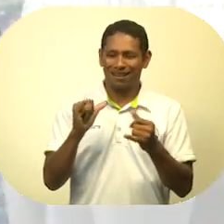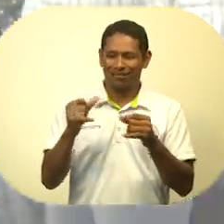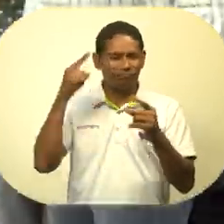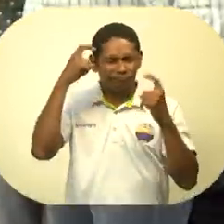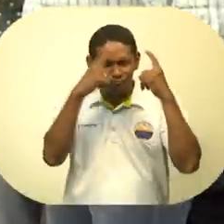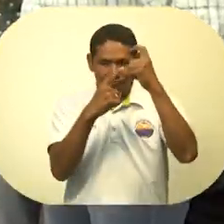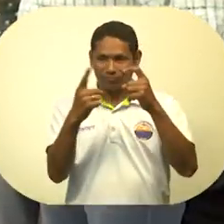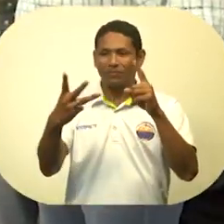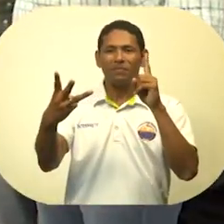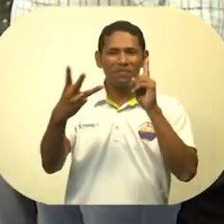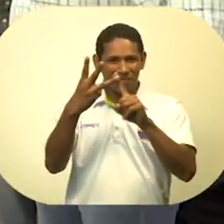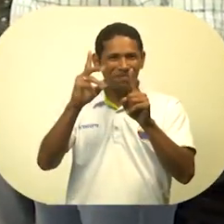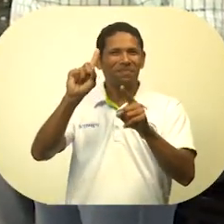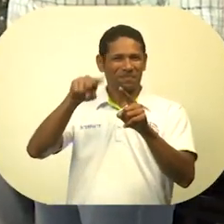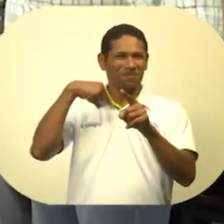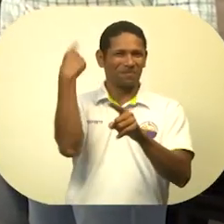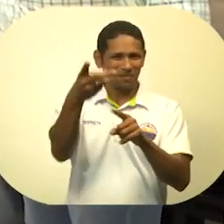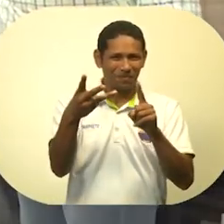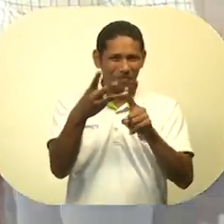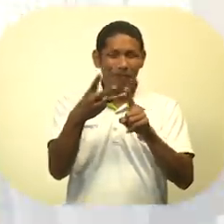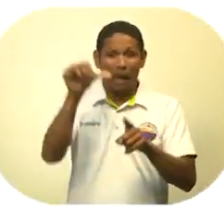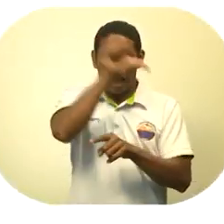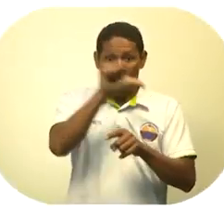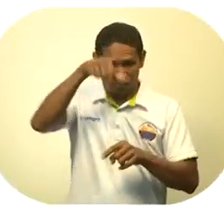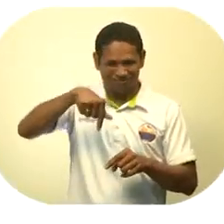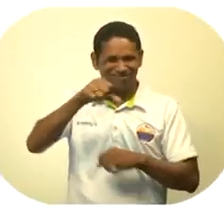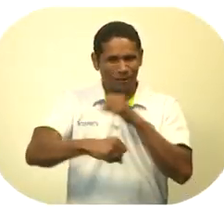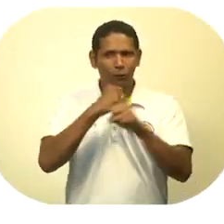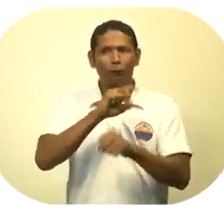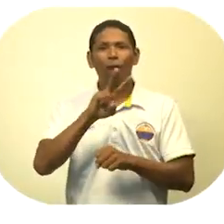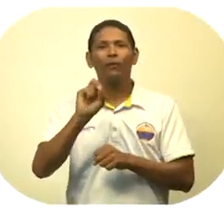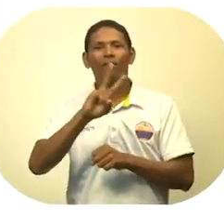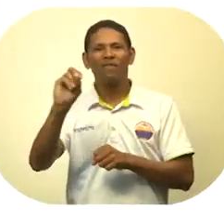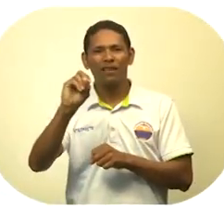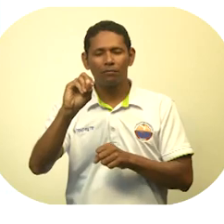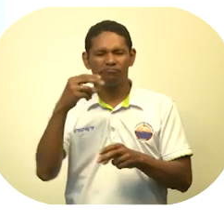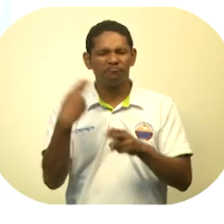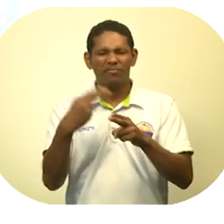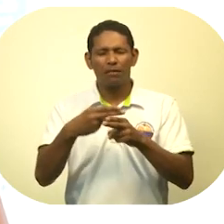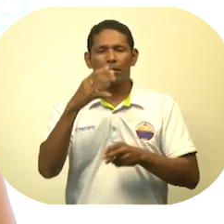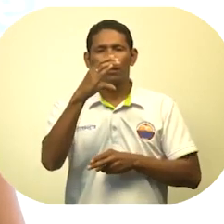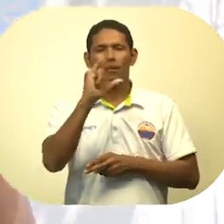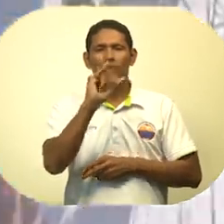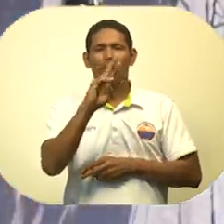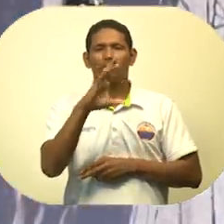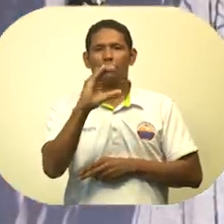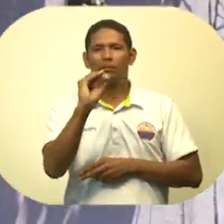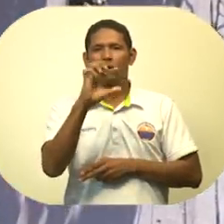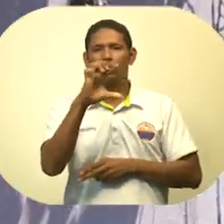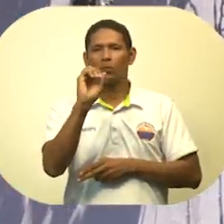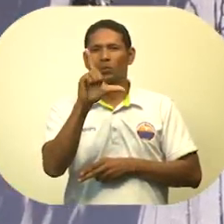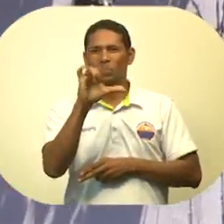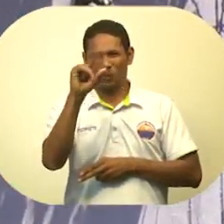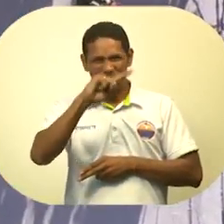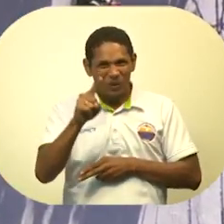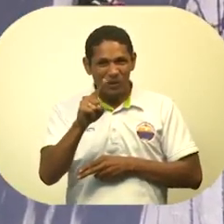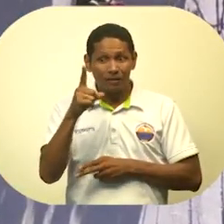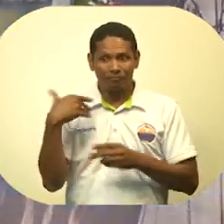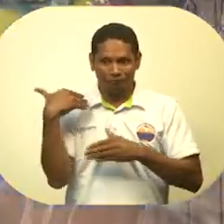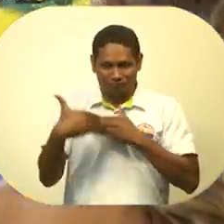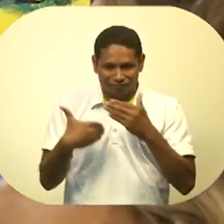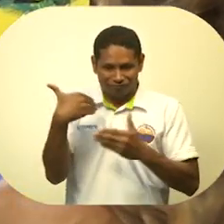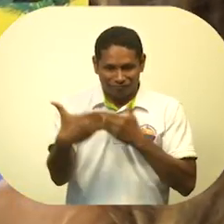tercera versión de esta iniciativa para el mes de agosto del presente año, denominada Circópolis, en la cual se utilizará el concepto de circo